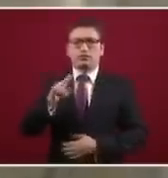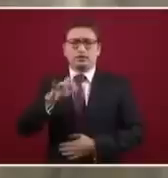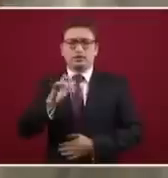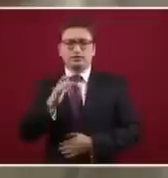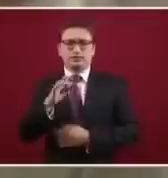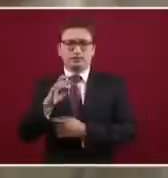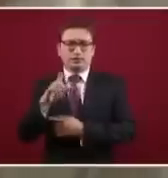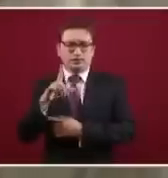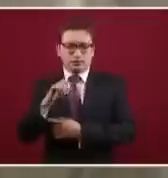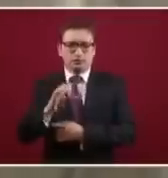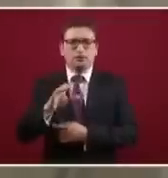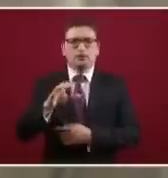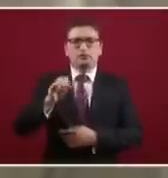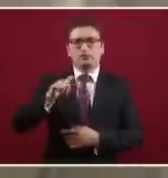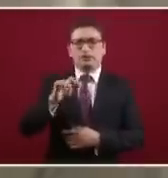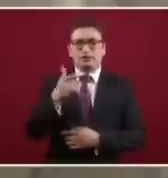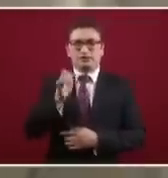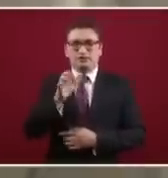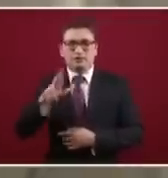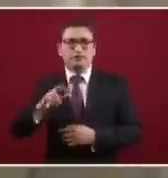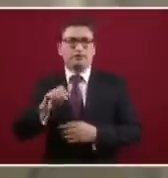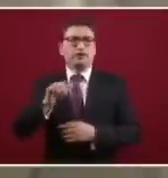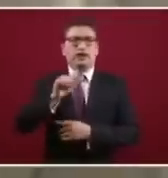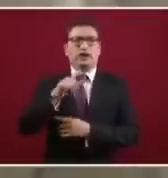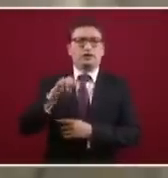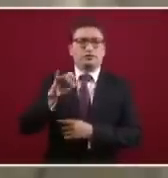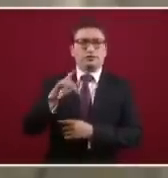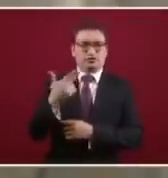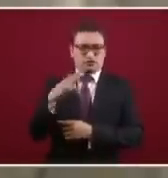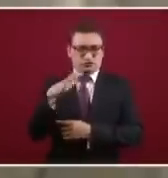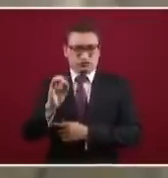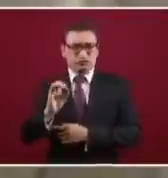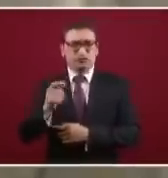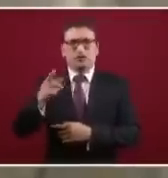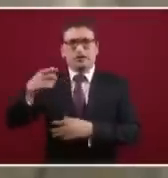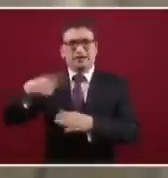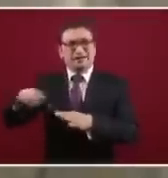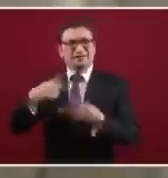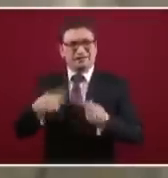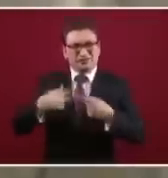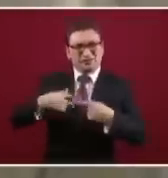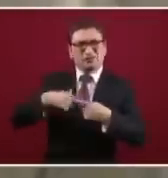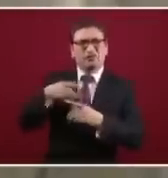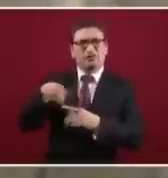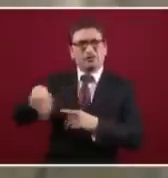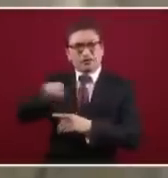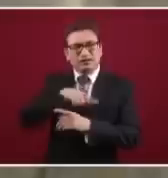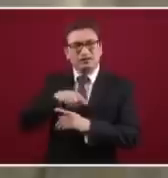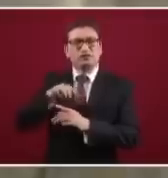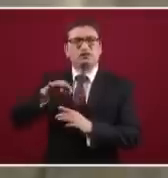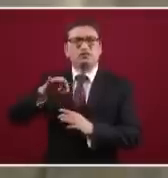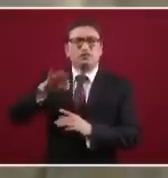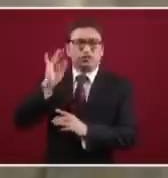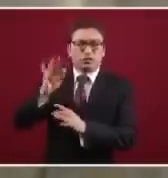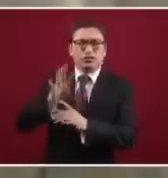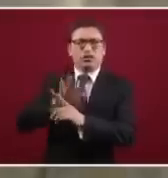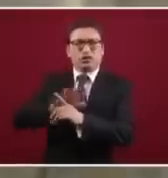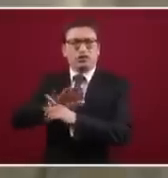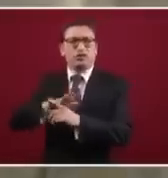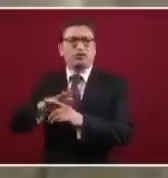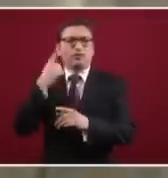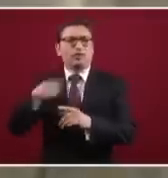los Salazar, a la línea, al Mencho, para que cambien su postura frente a esta cuarta